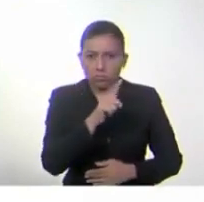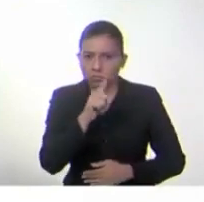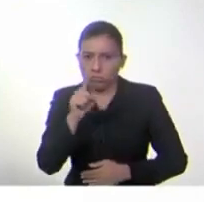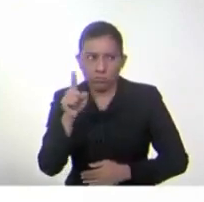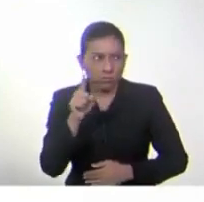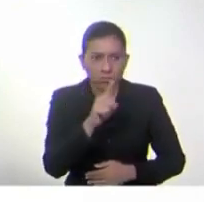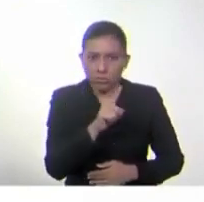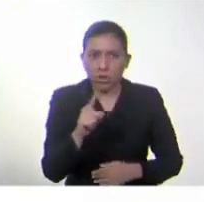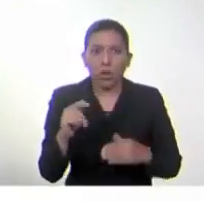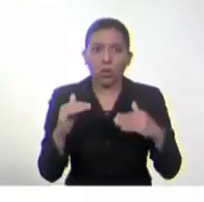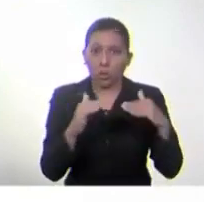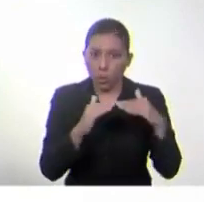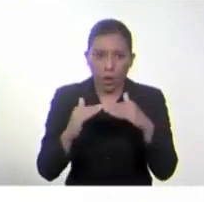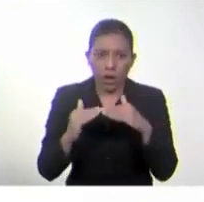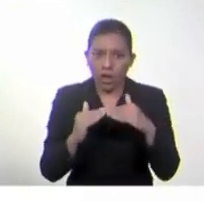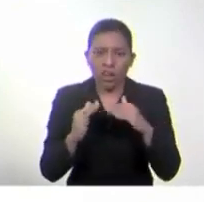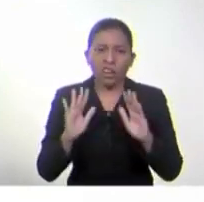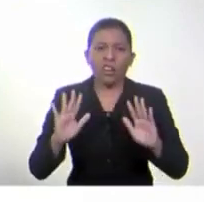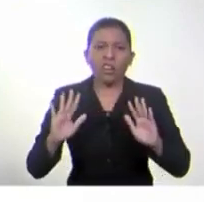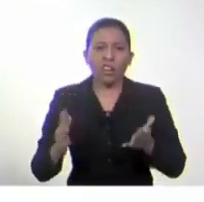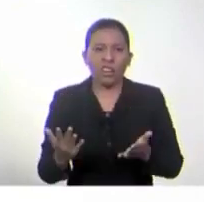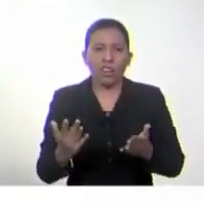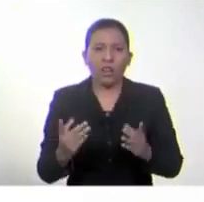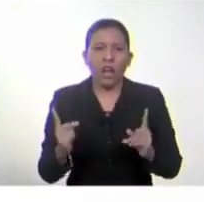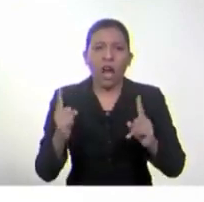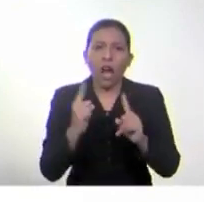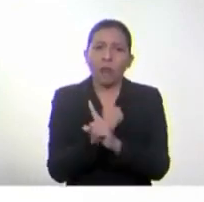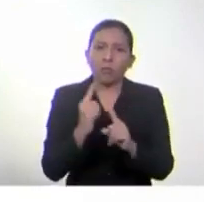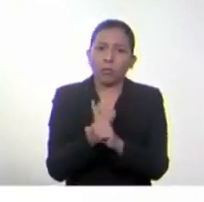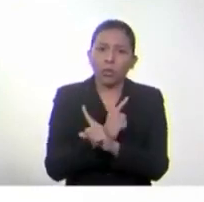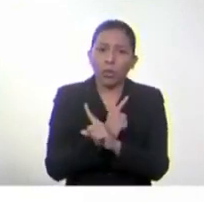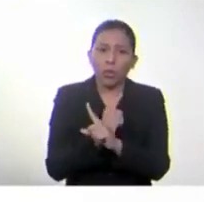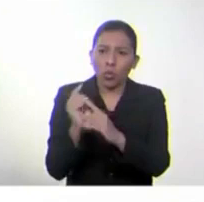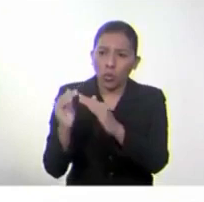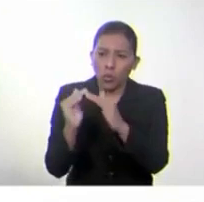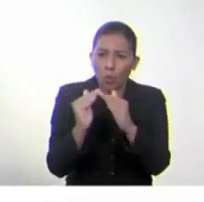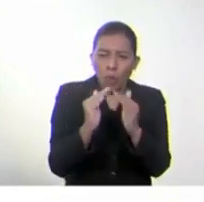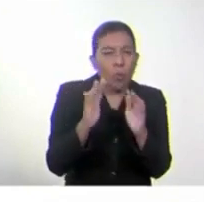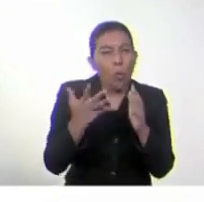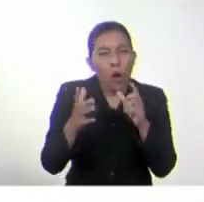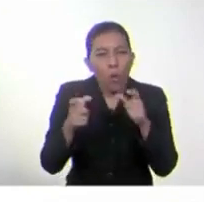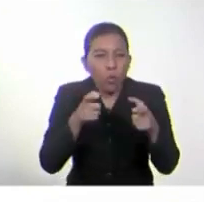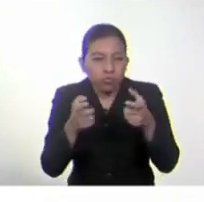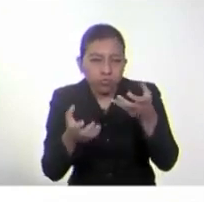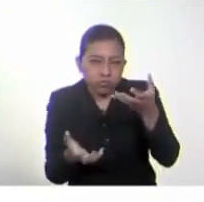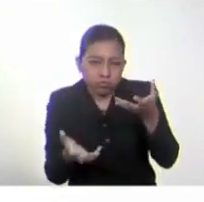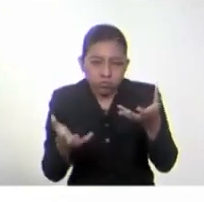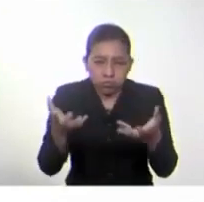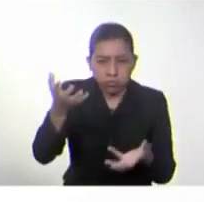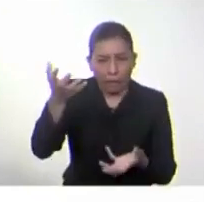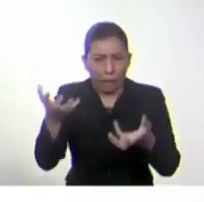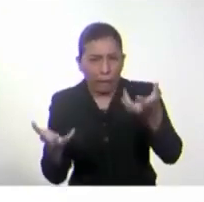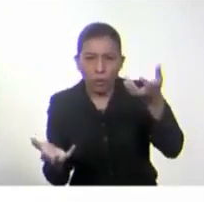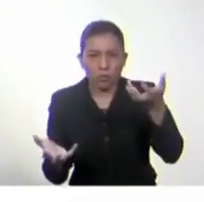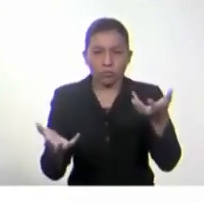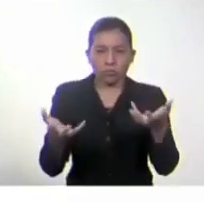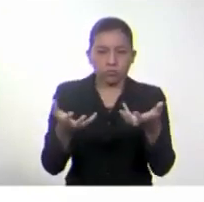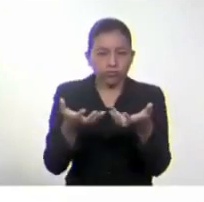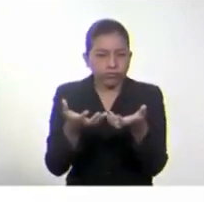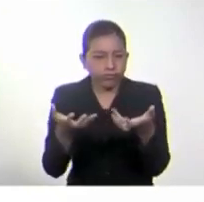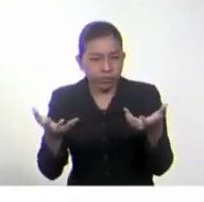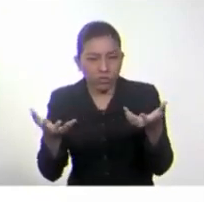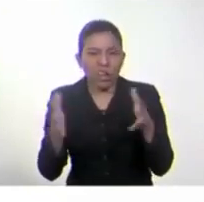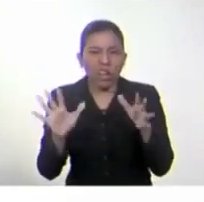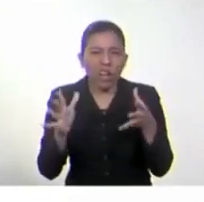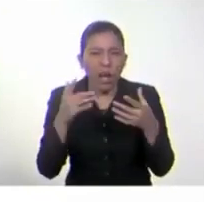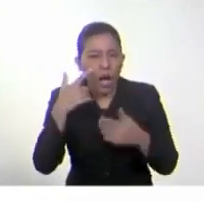¿Por qué? ¿Qué coeficiente hay que cambiar para balancear todos los elementos? Dado que es preferible trabajar con números